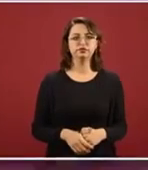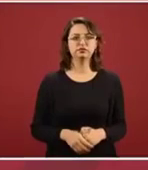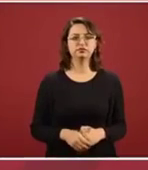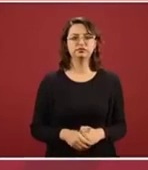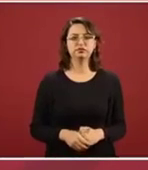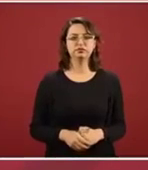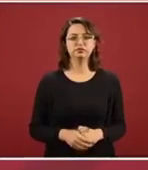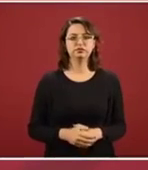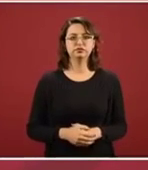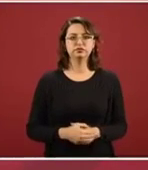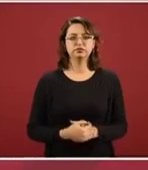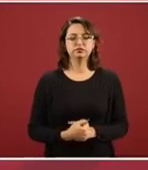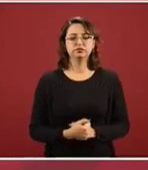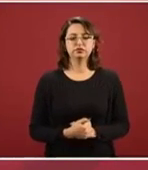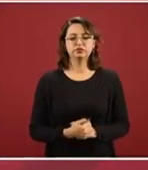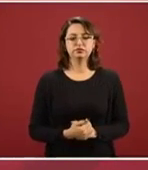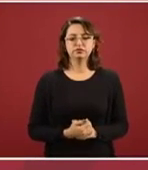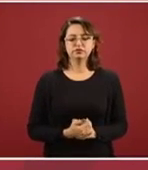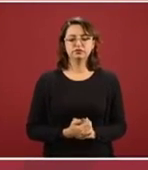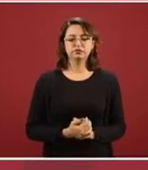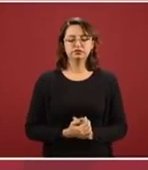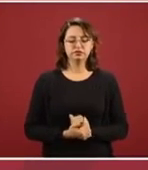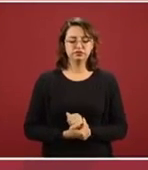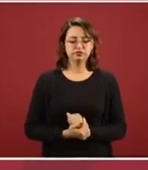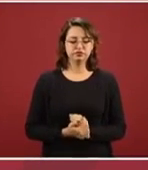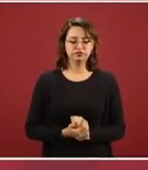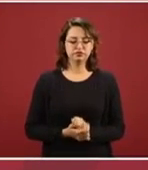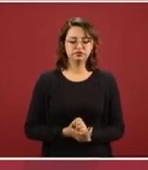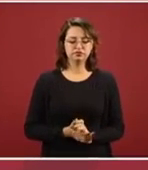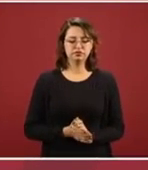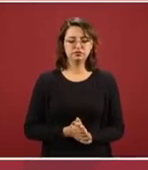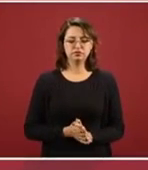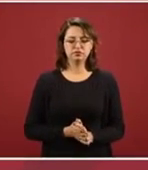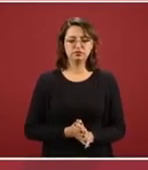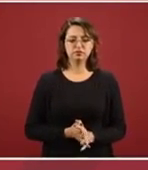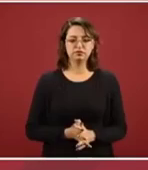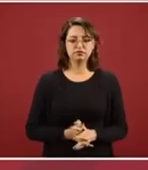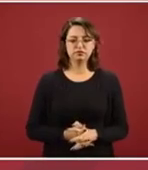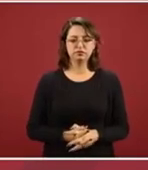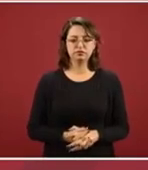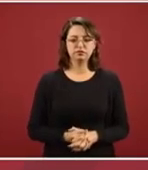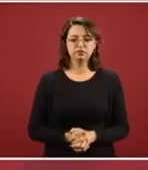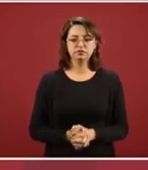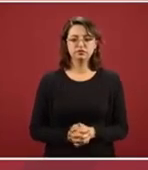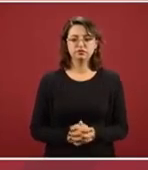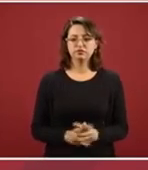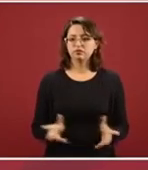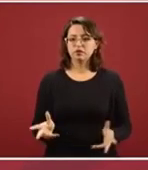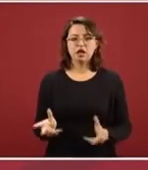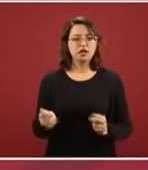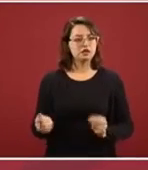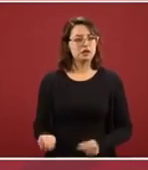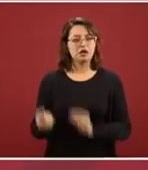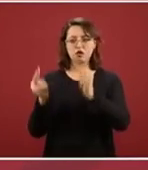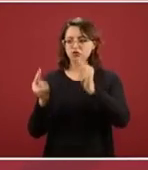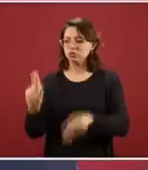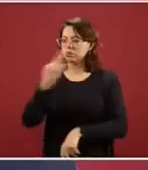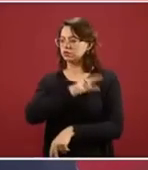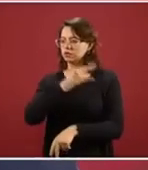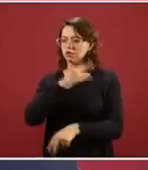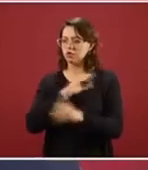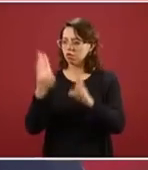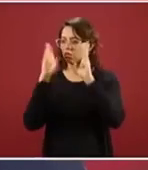no se puede seguir apostando solo al mercado